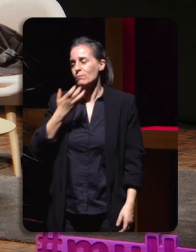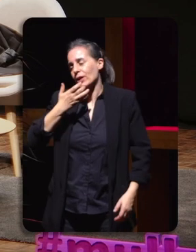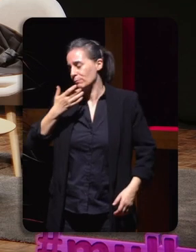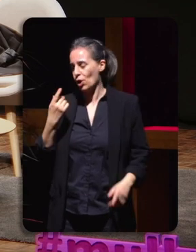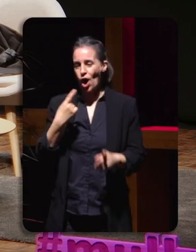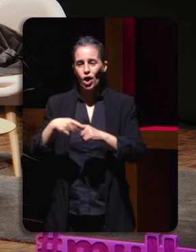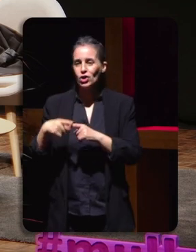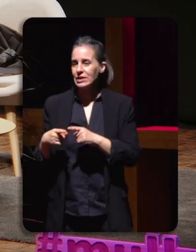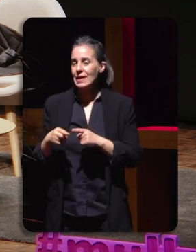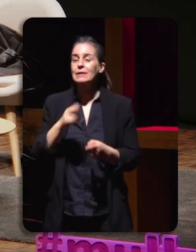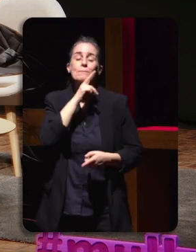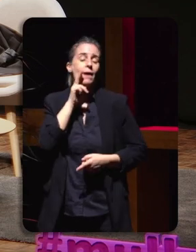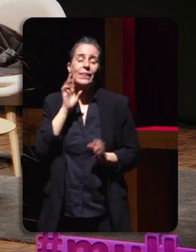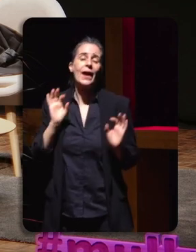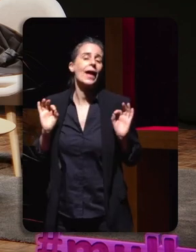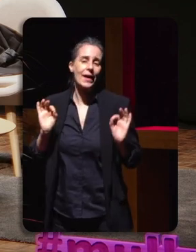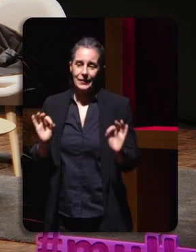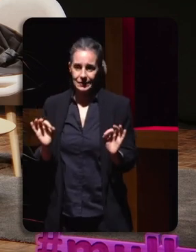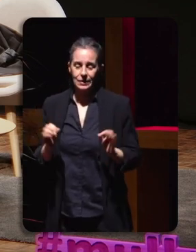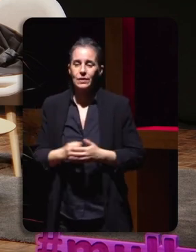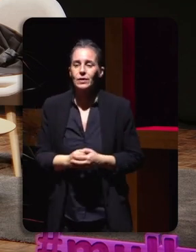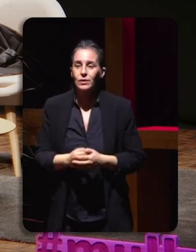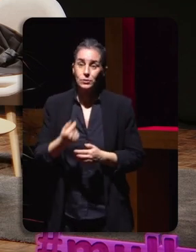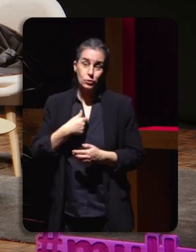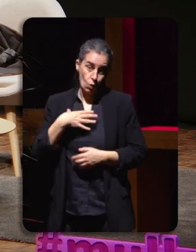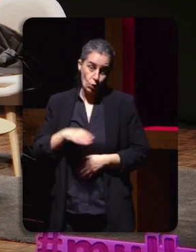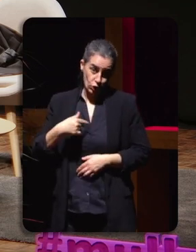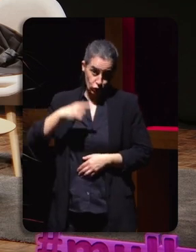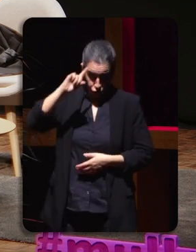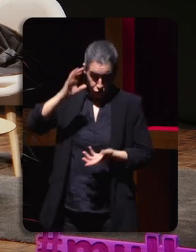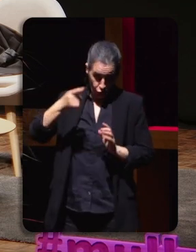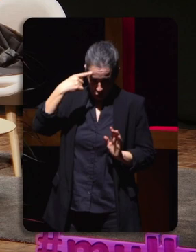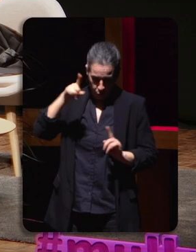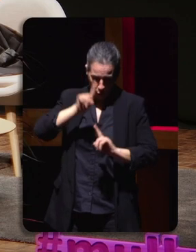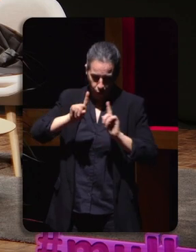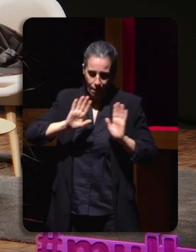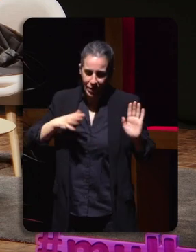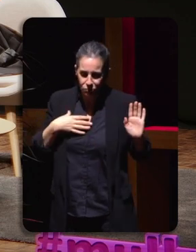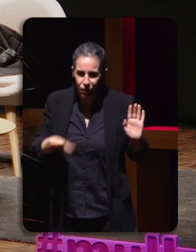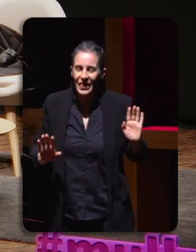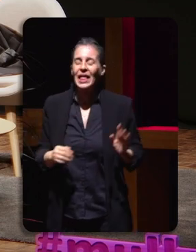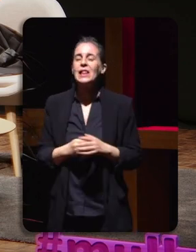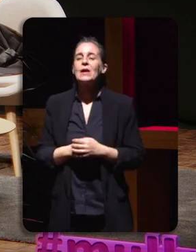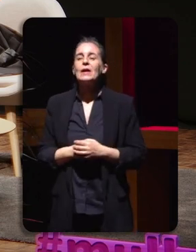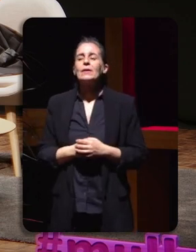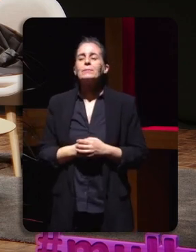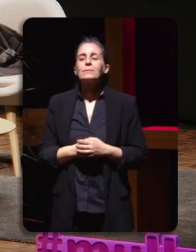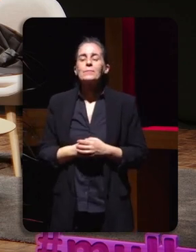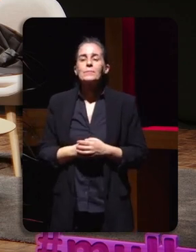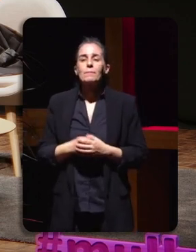en las que se empeña una madre contemporánea Por ejemplo yo que igual tengo problemas lo puedo reconocer aquí que no hay mucha gente